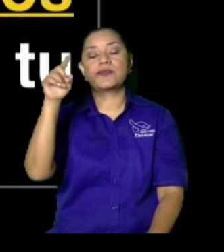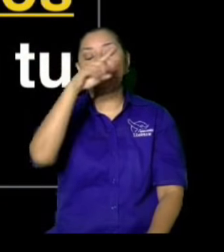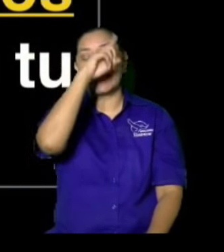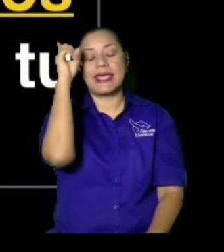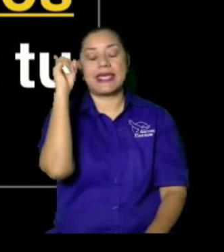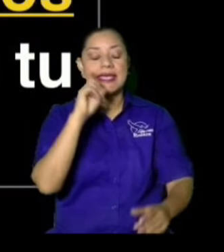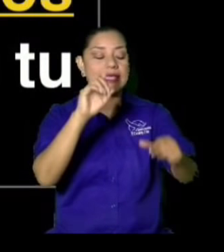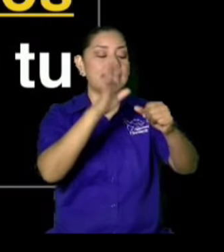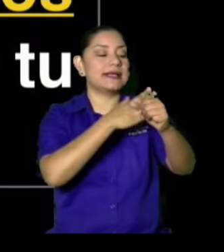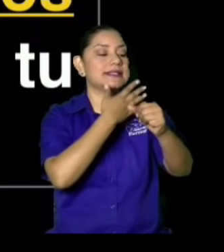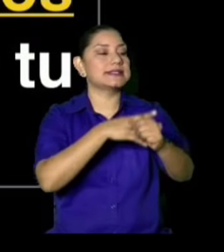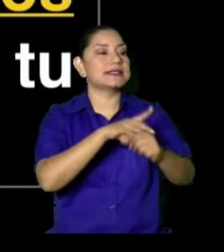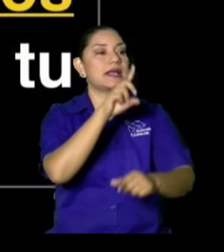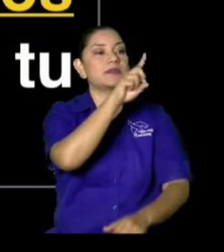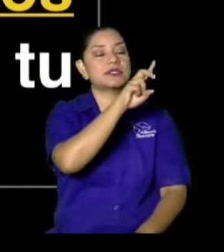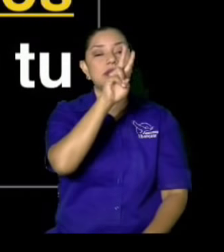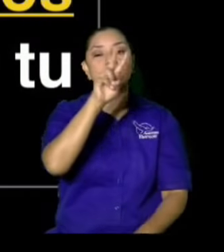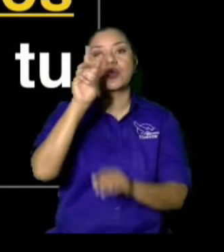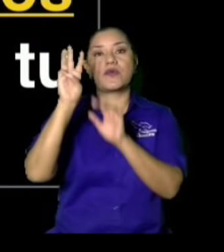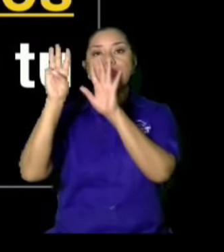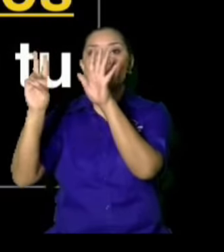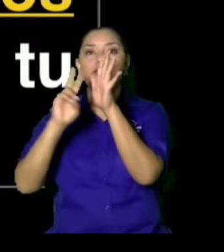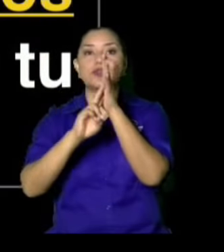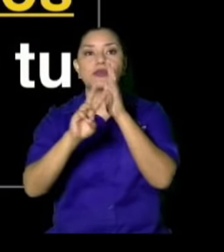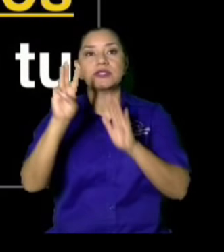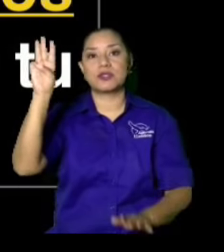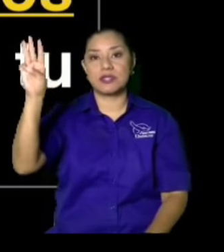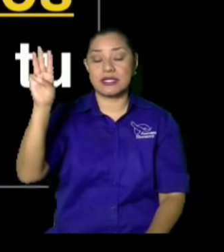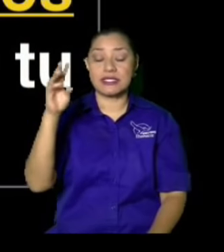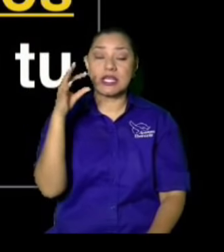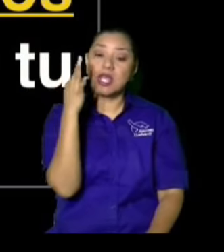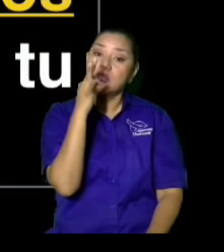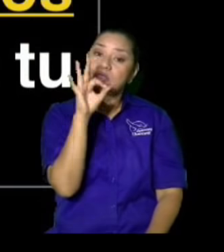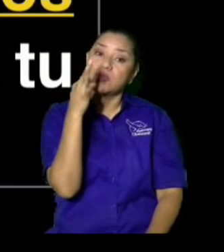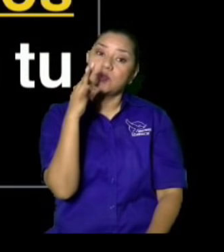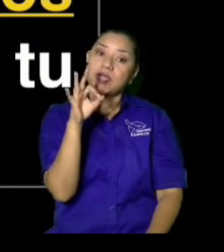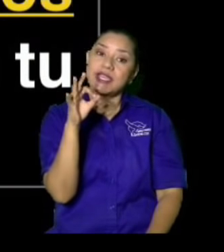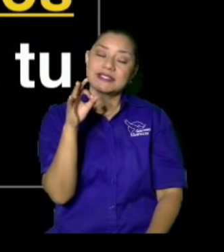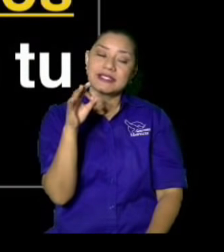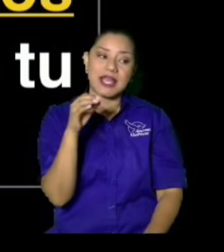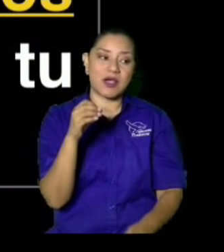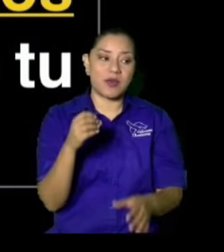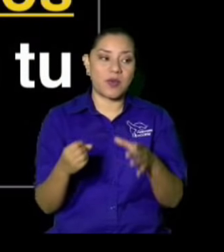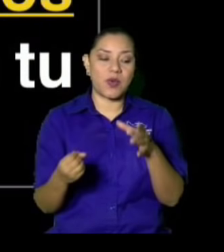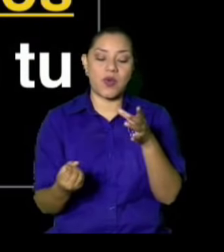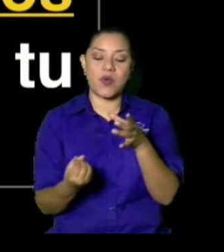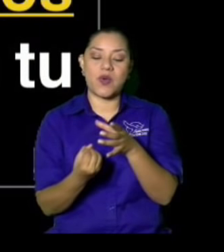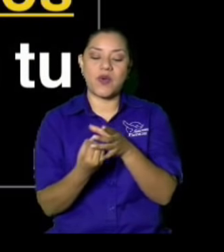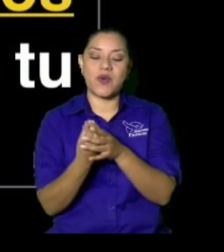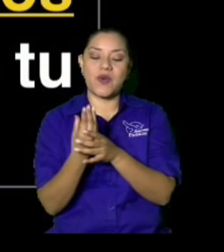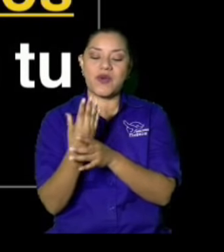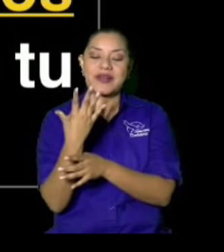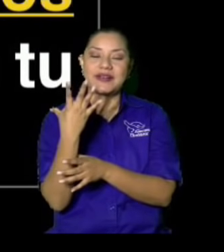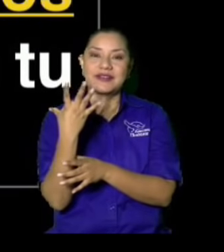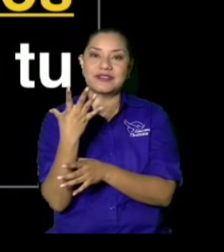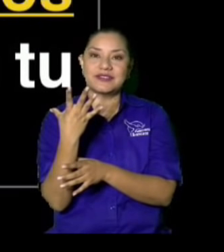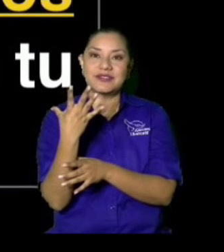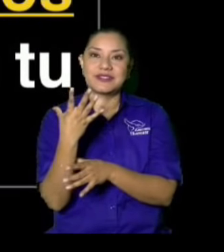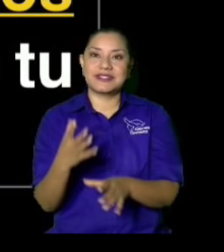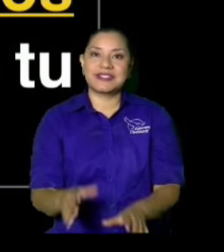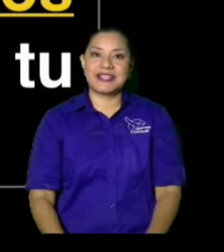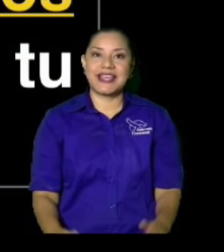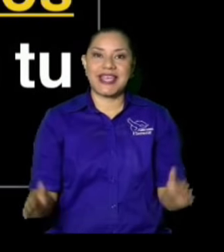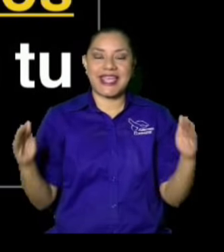Salmo 128:3. Tu mujer será como una fructífera vid, parra en el interior de tu